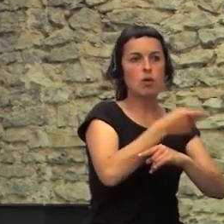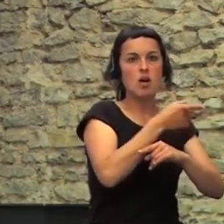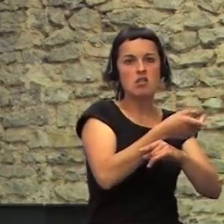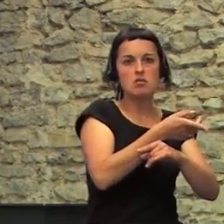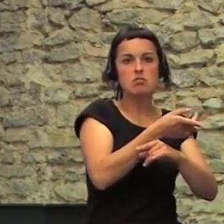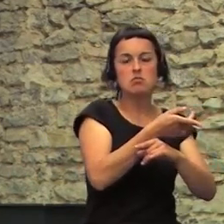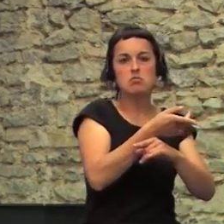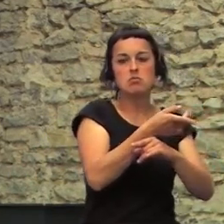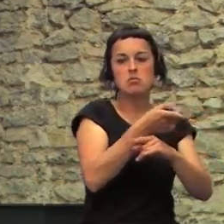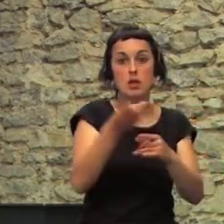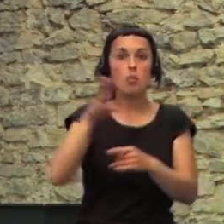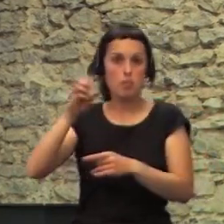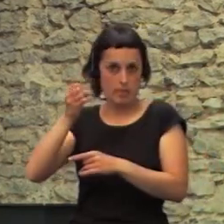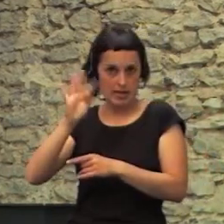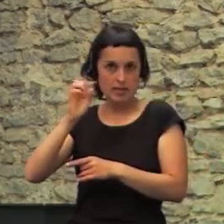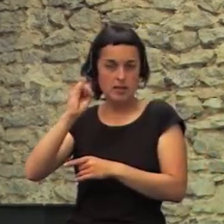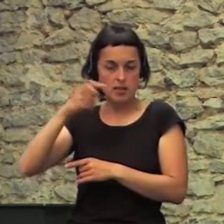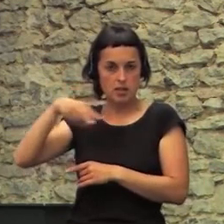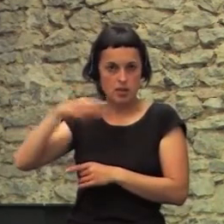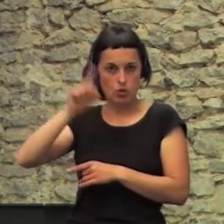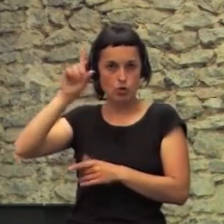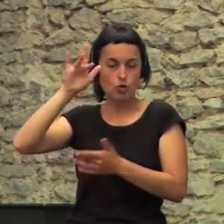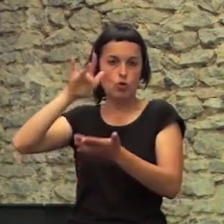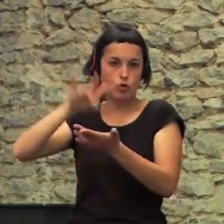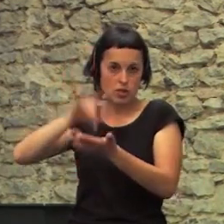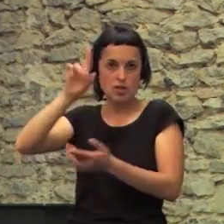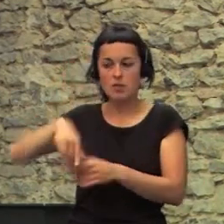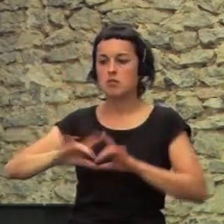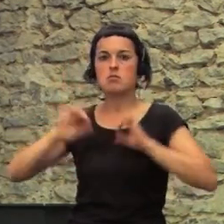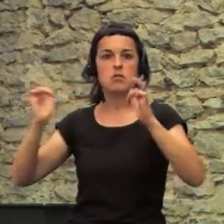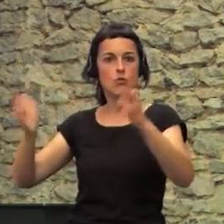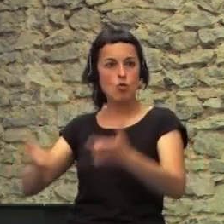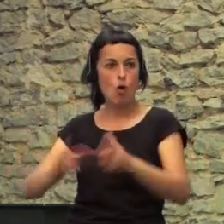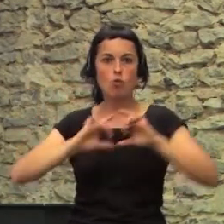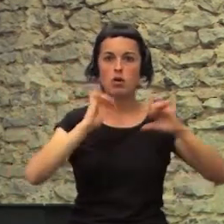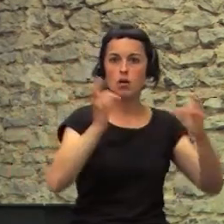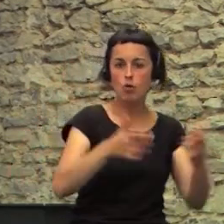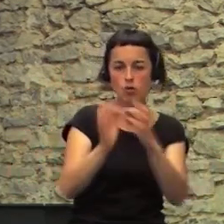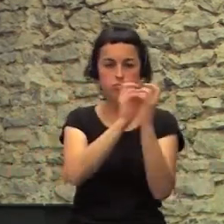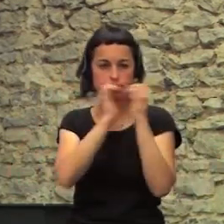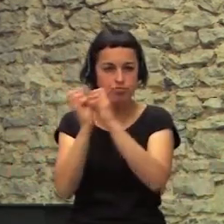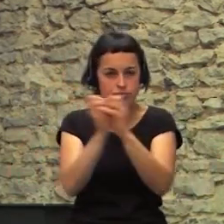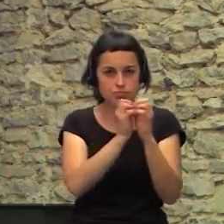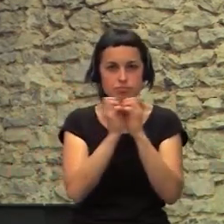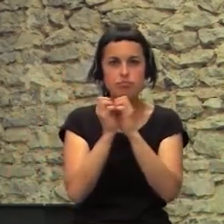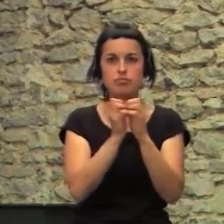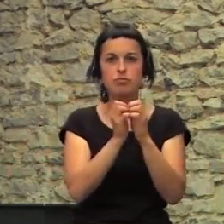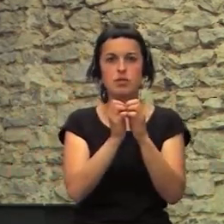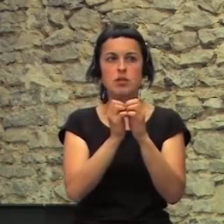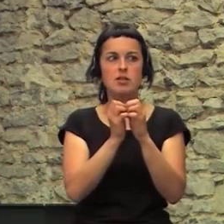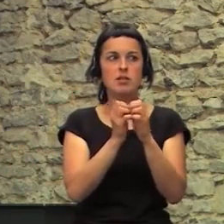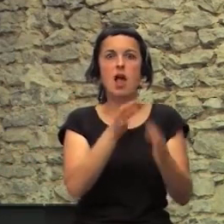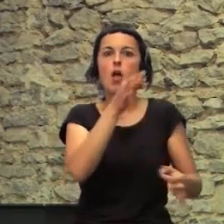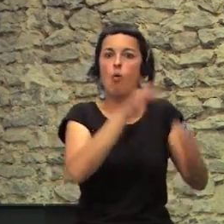se han hecho, además con María José Martínez Patiño, se han hecho reuniones, se han hecho, vamos, muchísimos tribunales,